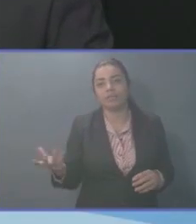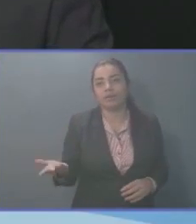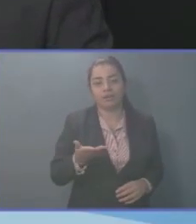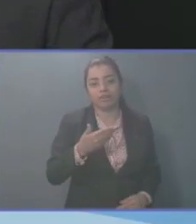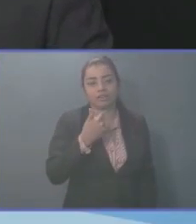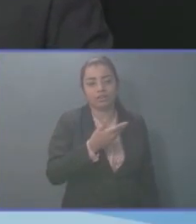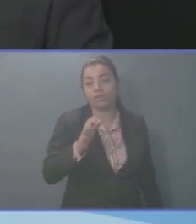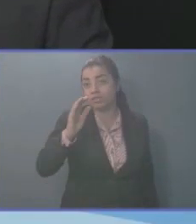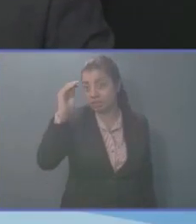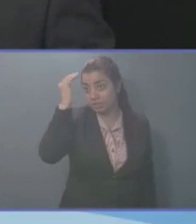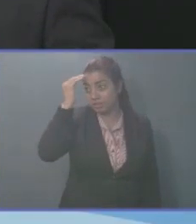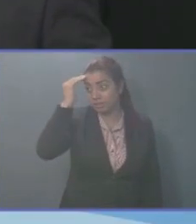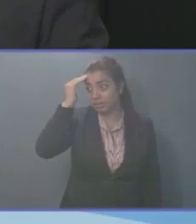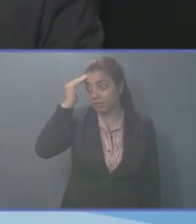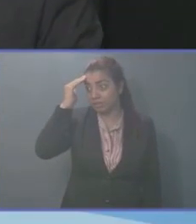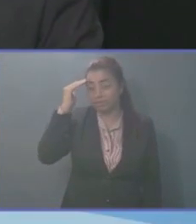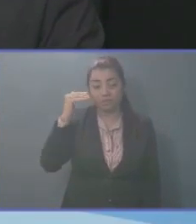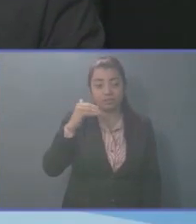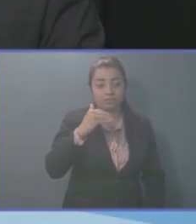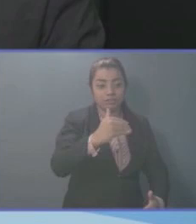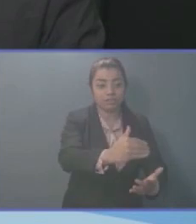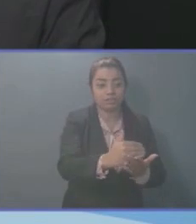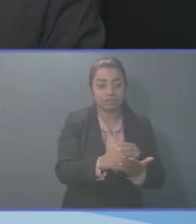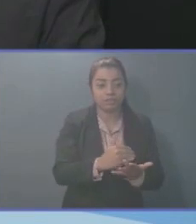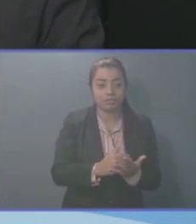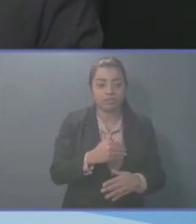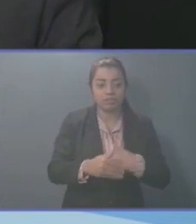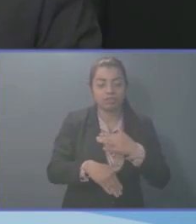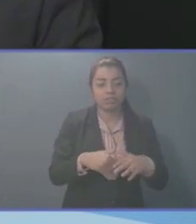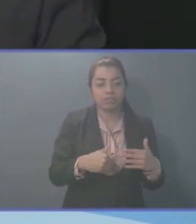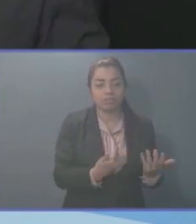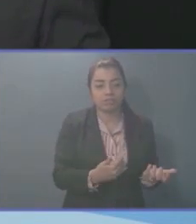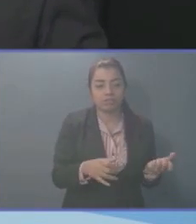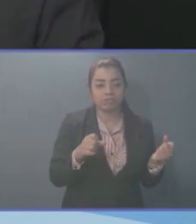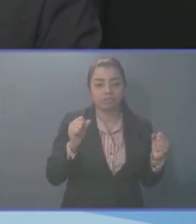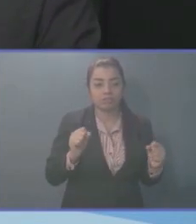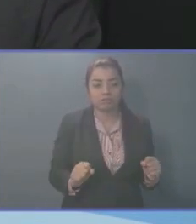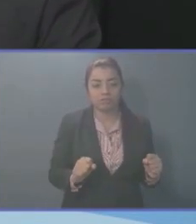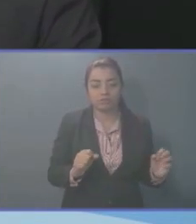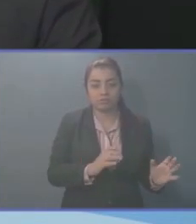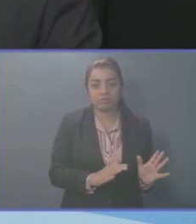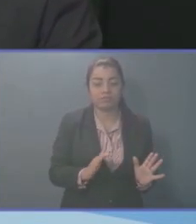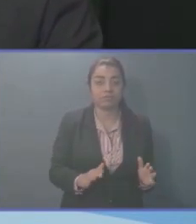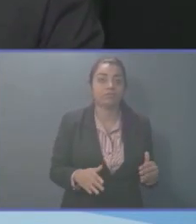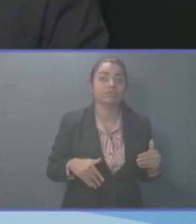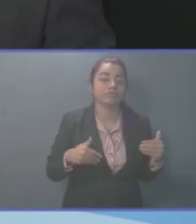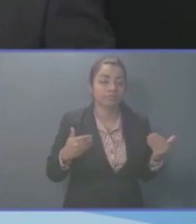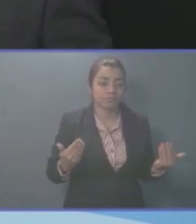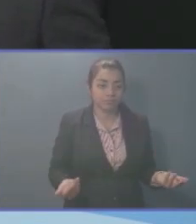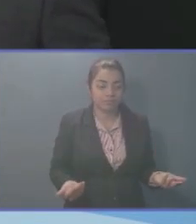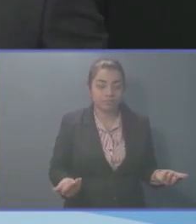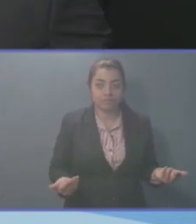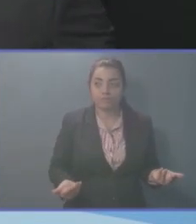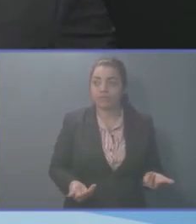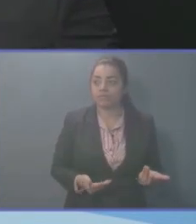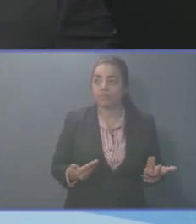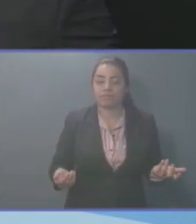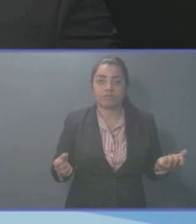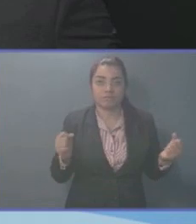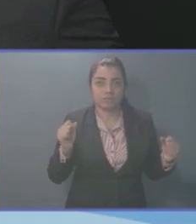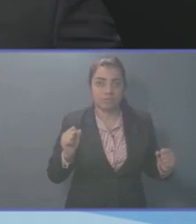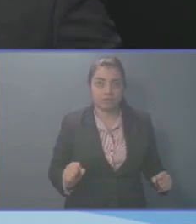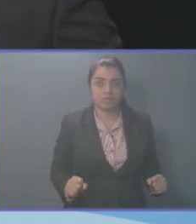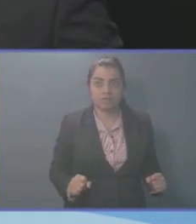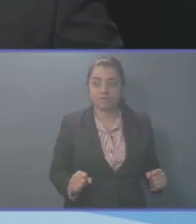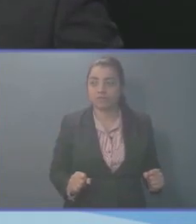tema, creo que hay algunos rubros en los cuales ustedes no entienden por qué están puestos, por